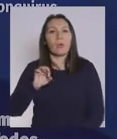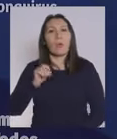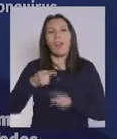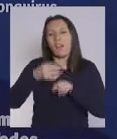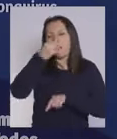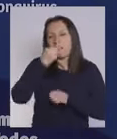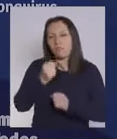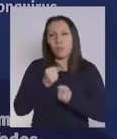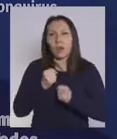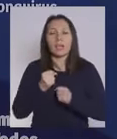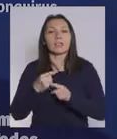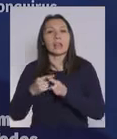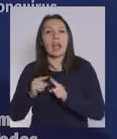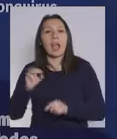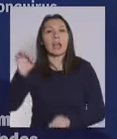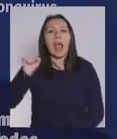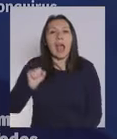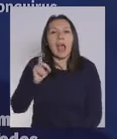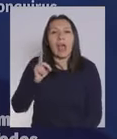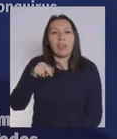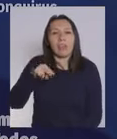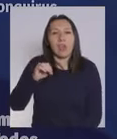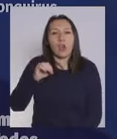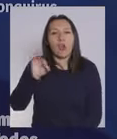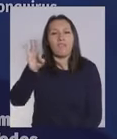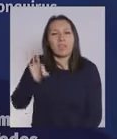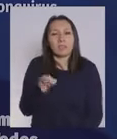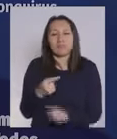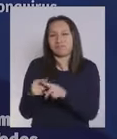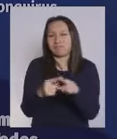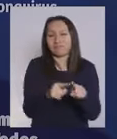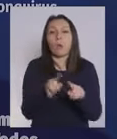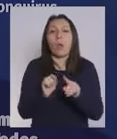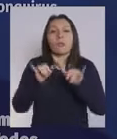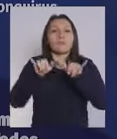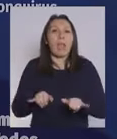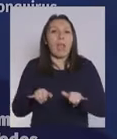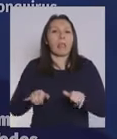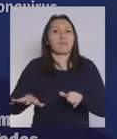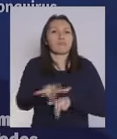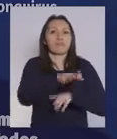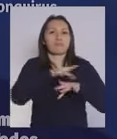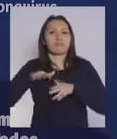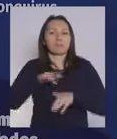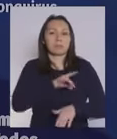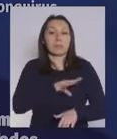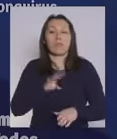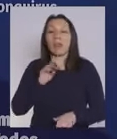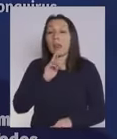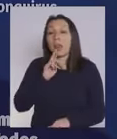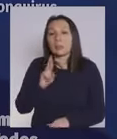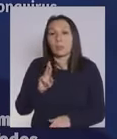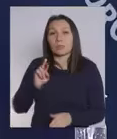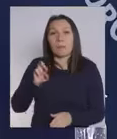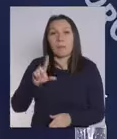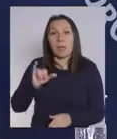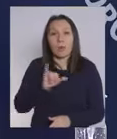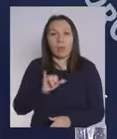parainfluenza, el adenovirus, en fin. Esta pregunta la va a contestar la doctora Paula Daza, subsecretaria de Salud